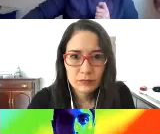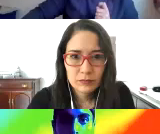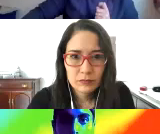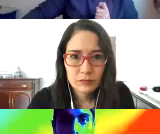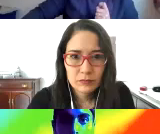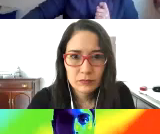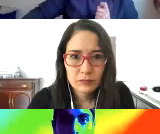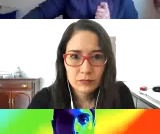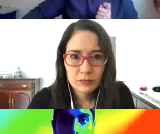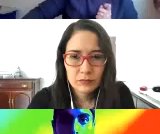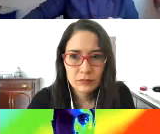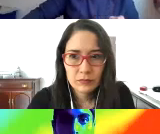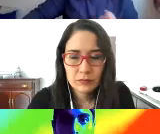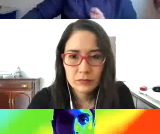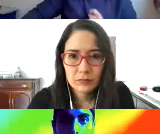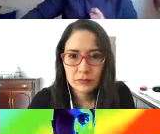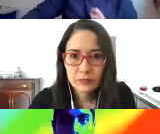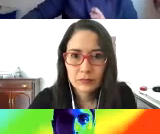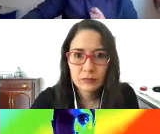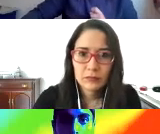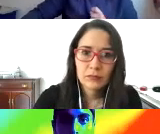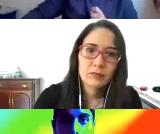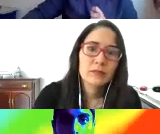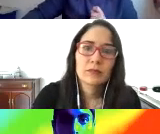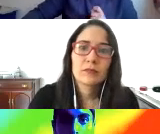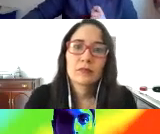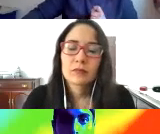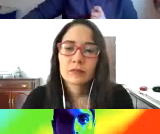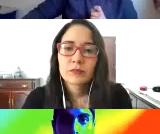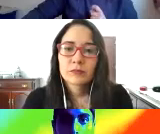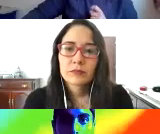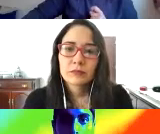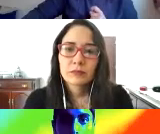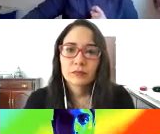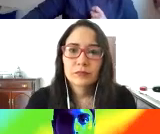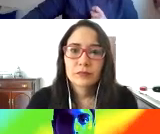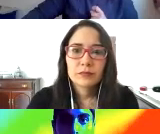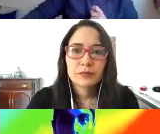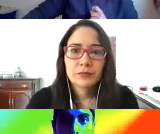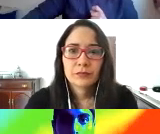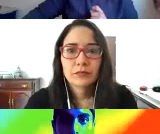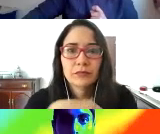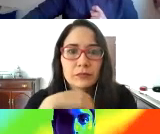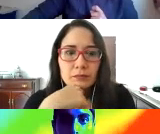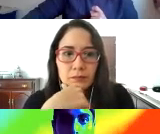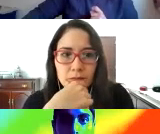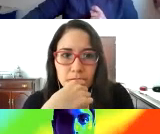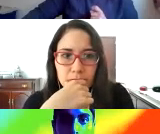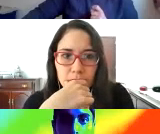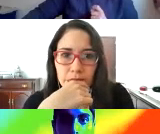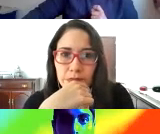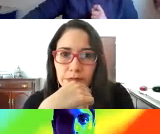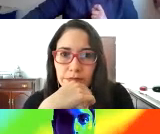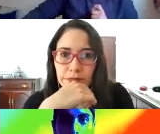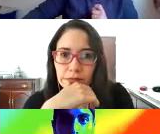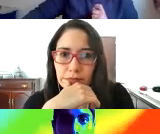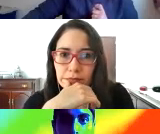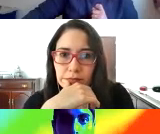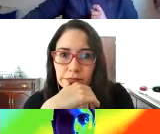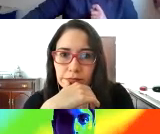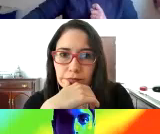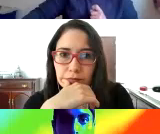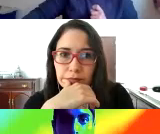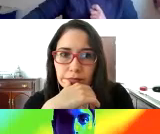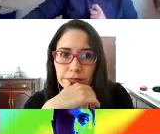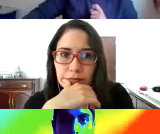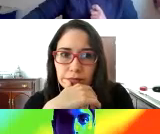Titlán, que es el lago boscoso agrícola, y aquí está Amatitlán, que es el lago urbano. Amatitlán, si ven, tiene una escala diferente porque